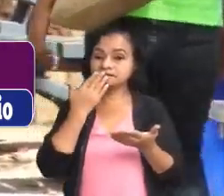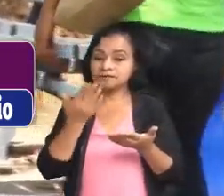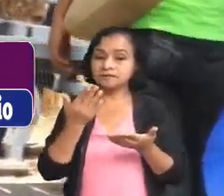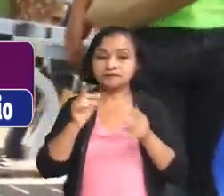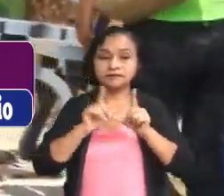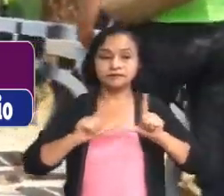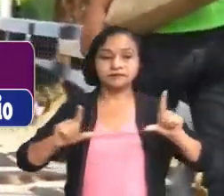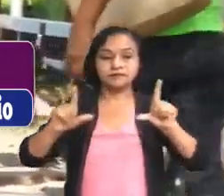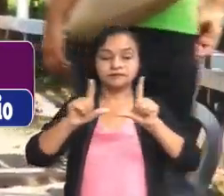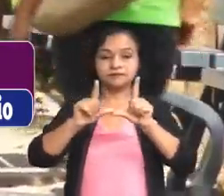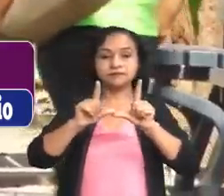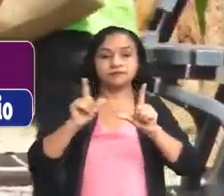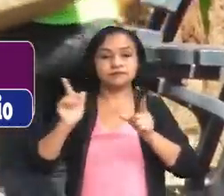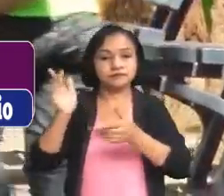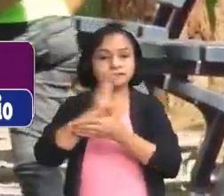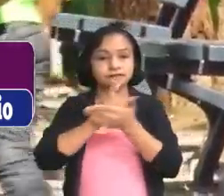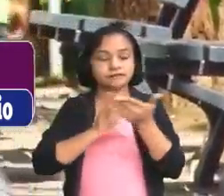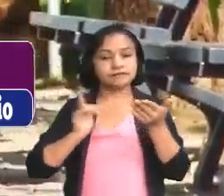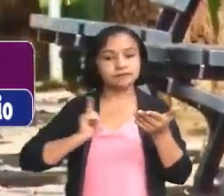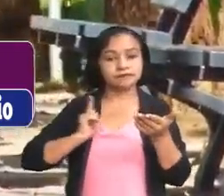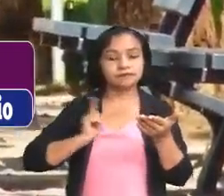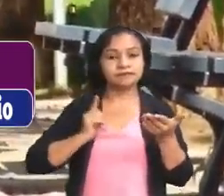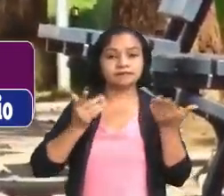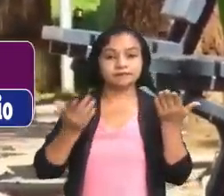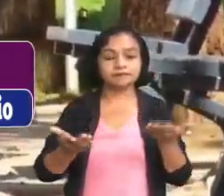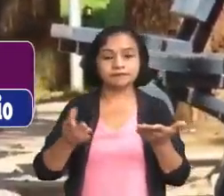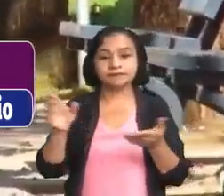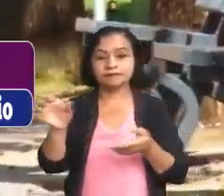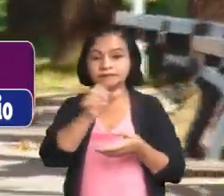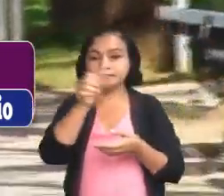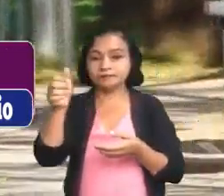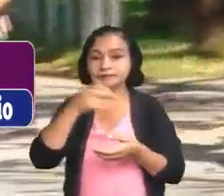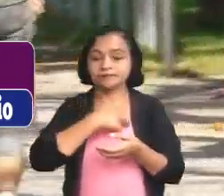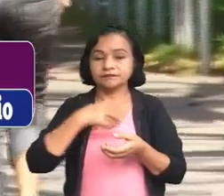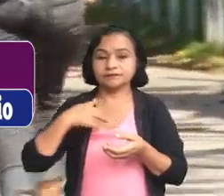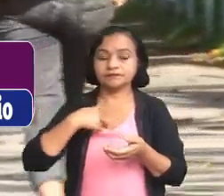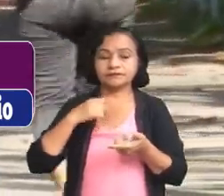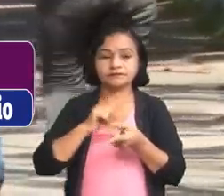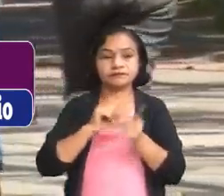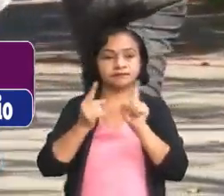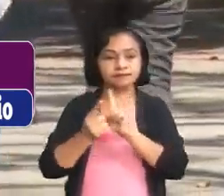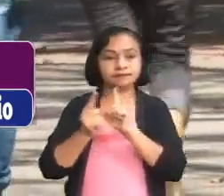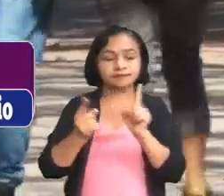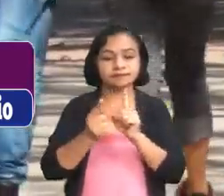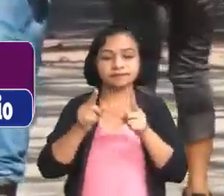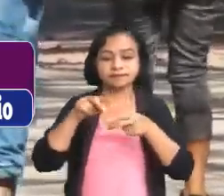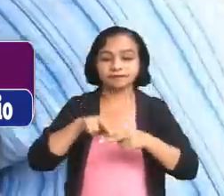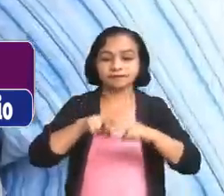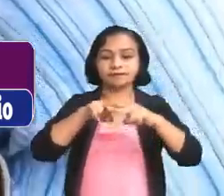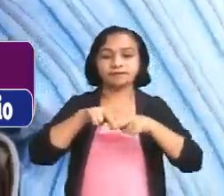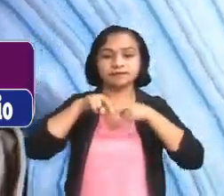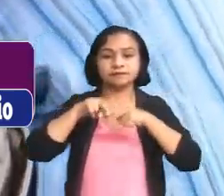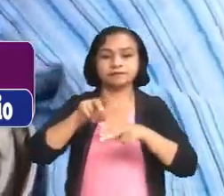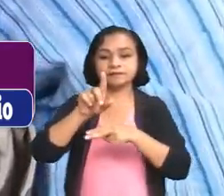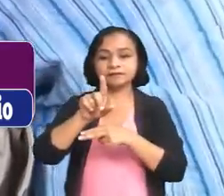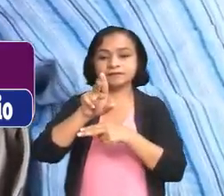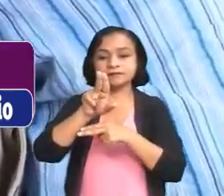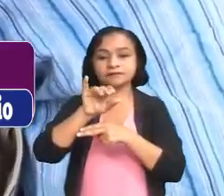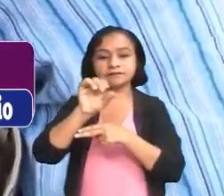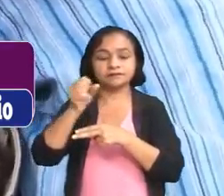espacios habilitados, algunos porque ya existían algunos parques, sí, otros han sido pues remozados. Luis Alfonso Velázquez, por ejemplo, un ejemplo de